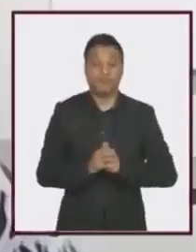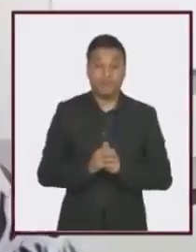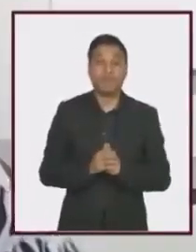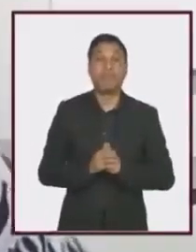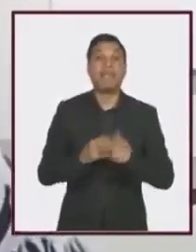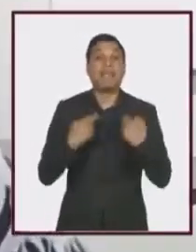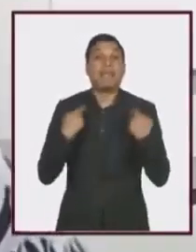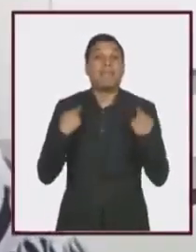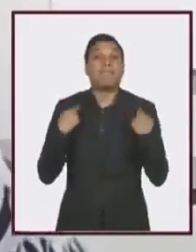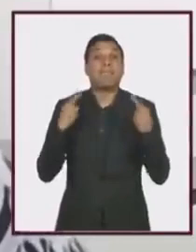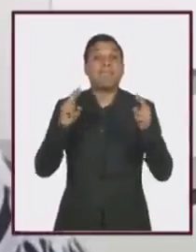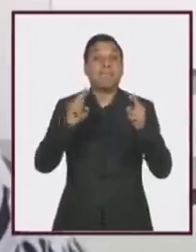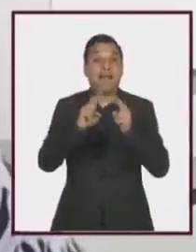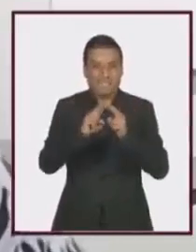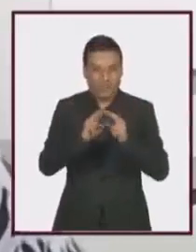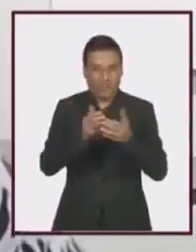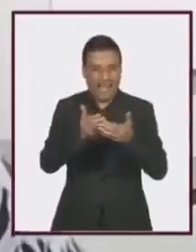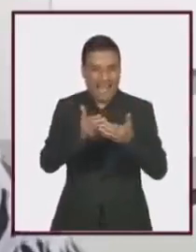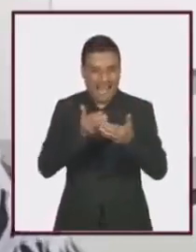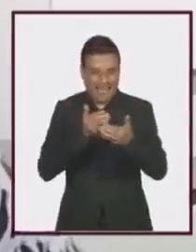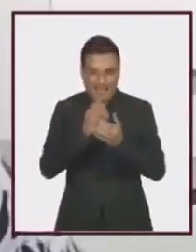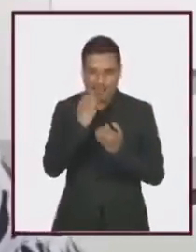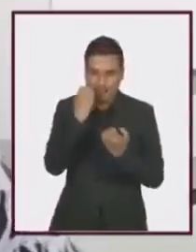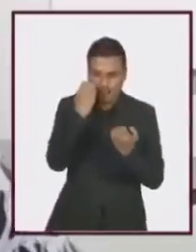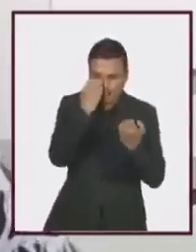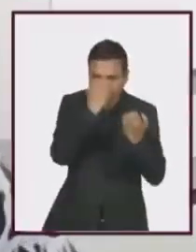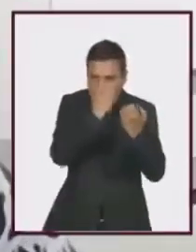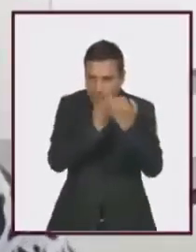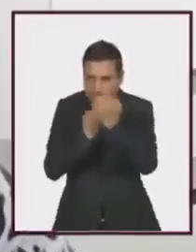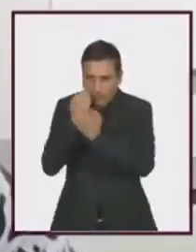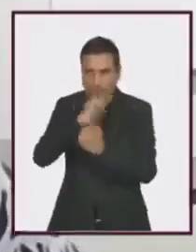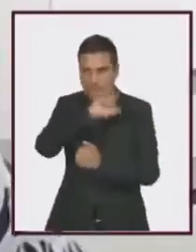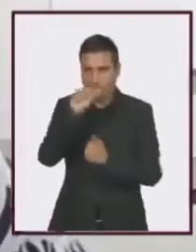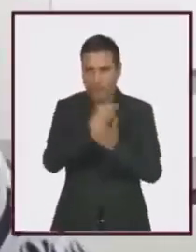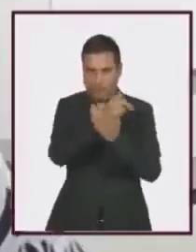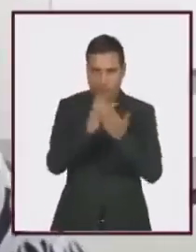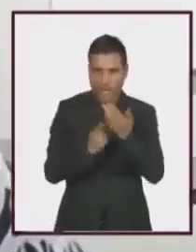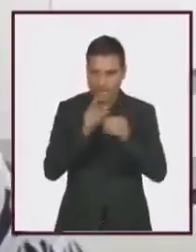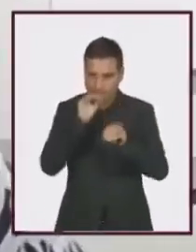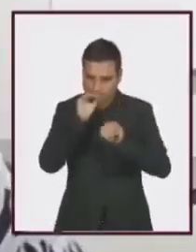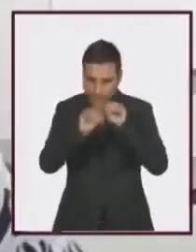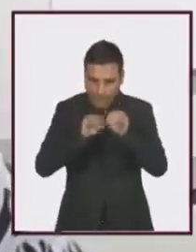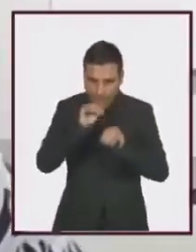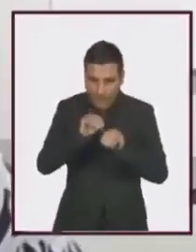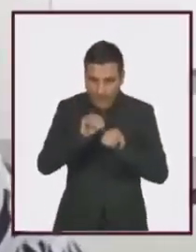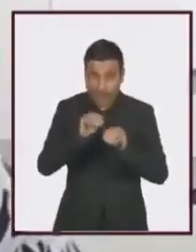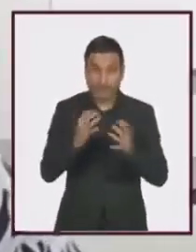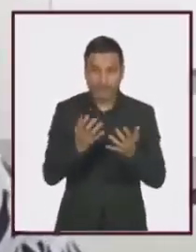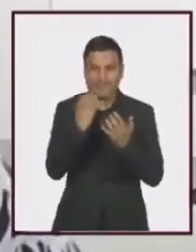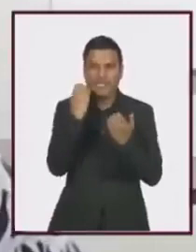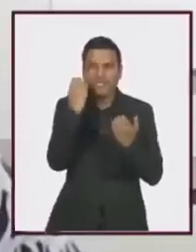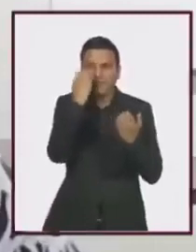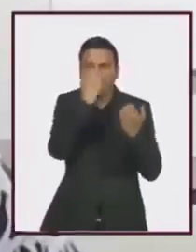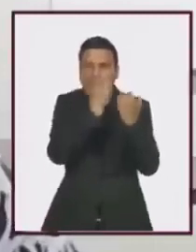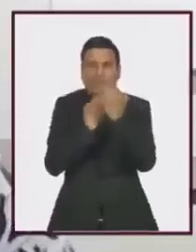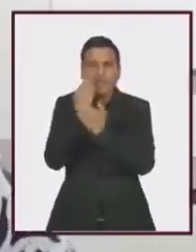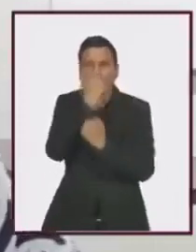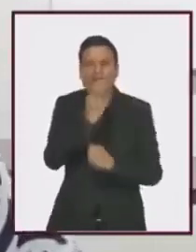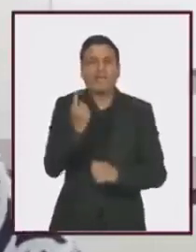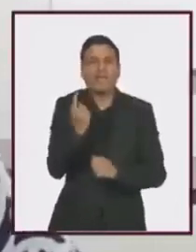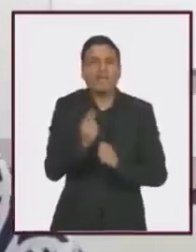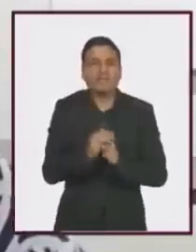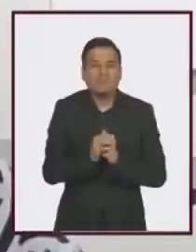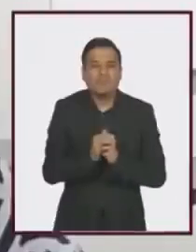se hace para poder construir el programa analítico, lo que tenemos que recuperar son